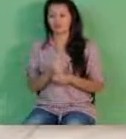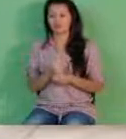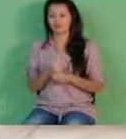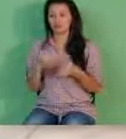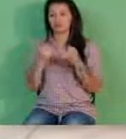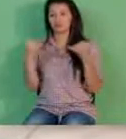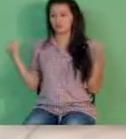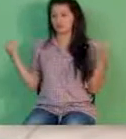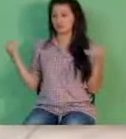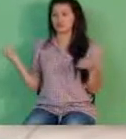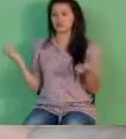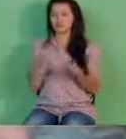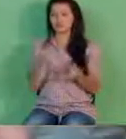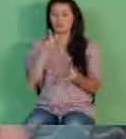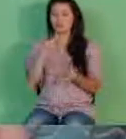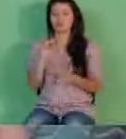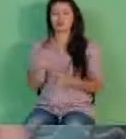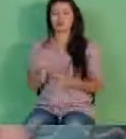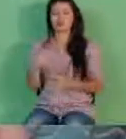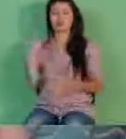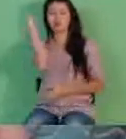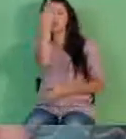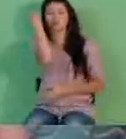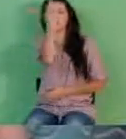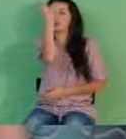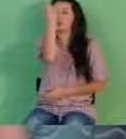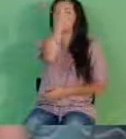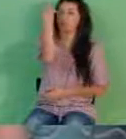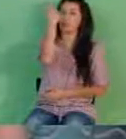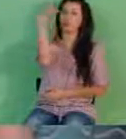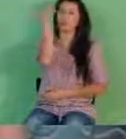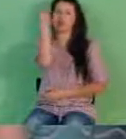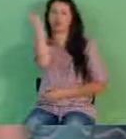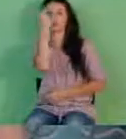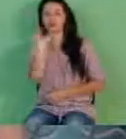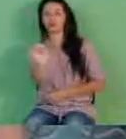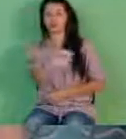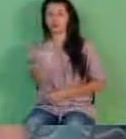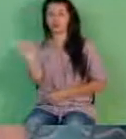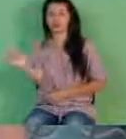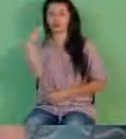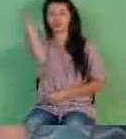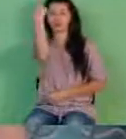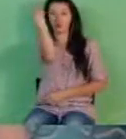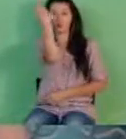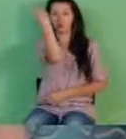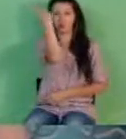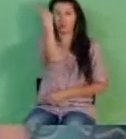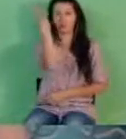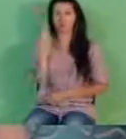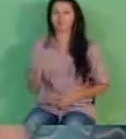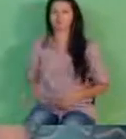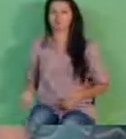tuvimos la adquisición de dos ambulancias que son están en servicio son dos ambulancias en medicalizadas tenemos